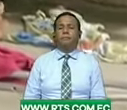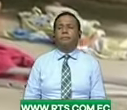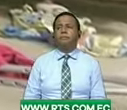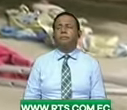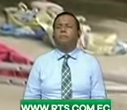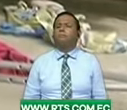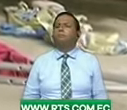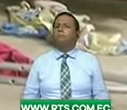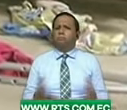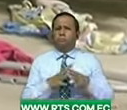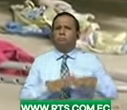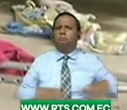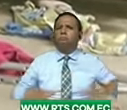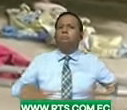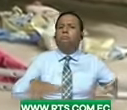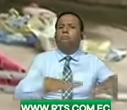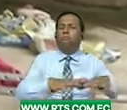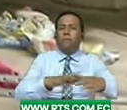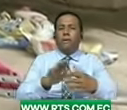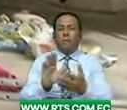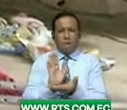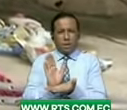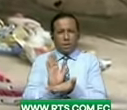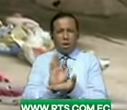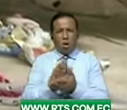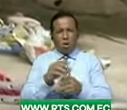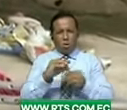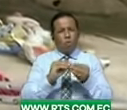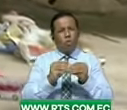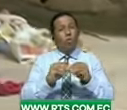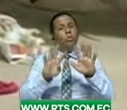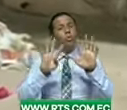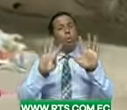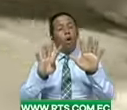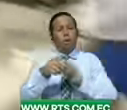Los ánimos amanecieron encendidos en el bloque 9 de Bastión Popular.